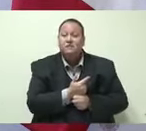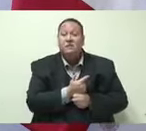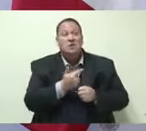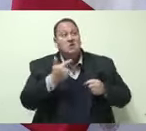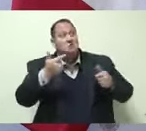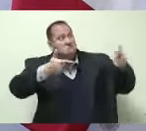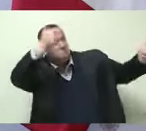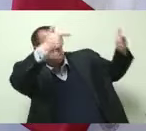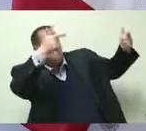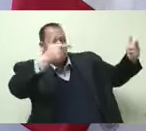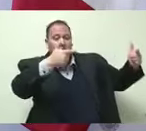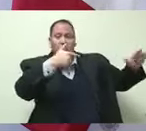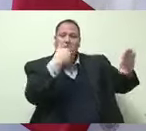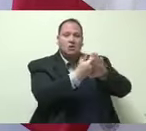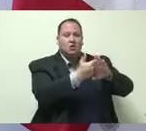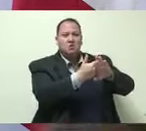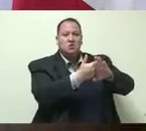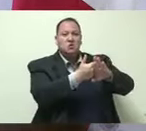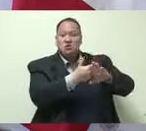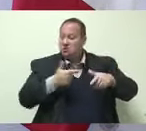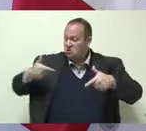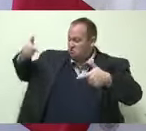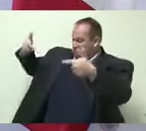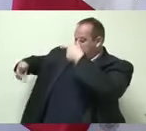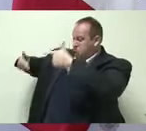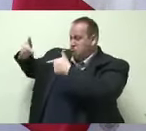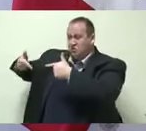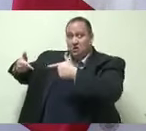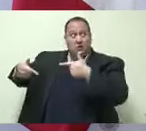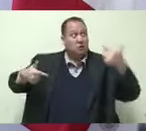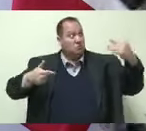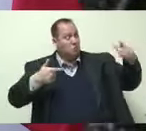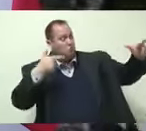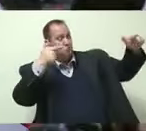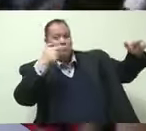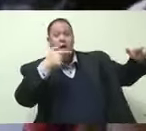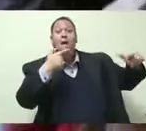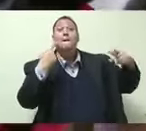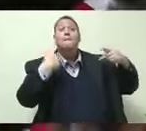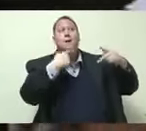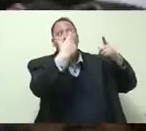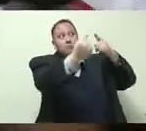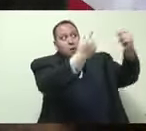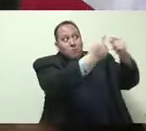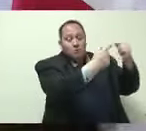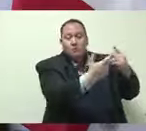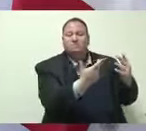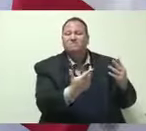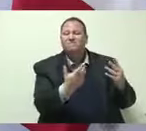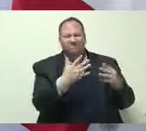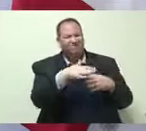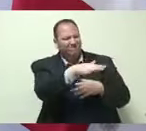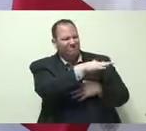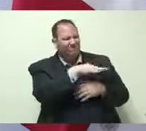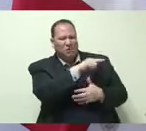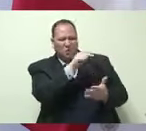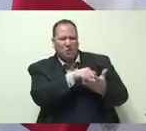la agresión y neutralizar la amenaza en contra de ellos mismos y de personas que se encontraban también cercanas al